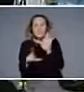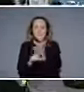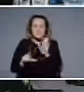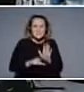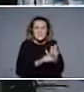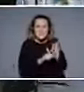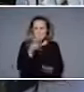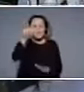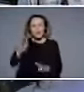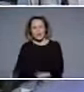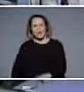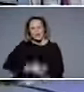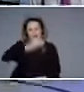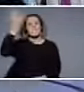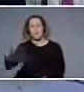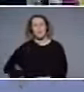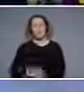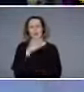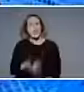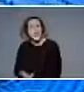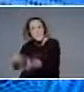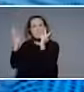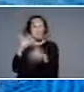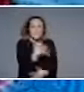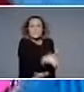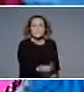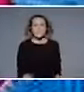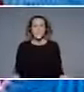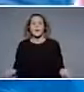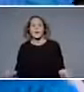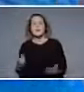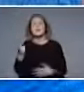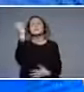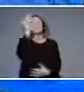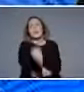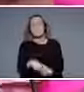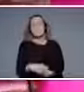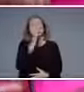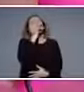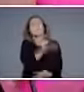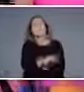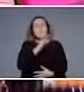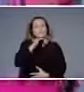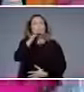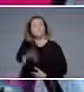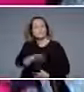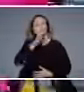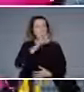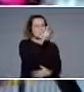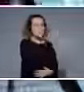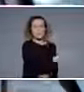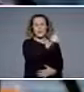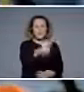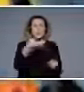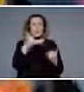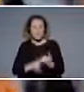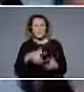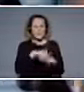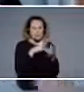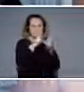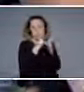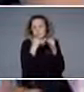tantos sinvergüenzas que siguen libertad? ¿Dónde quedan todas esas promesas que le hicieron a gente que lo ha pasado